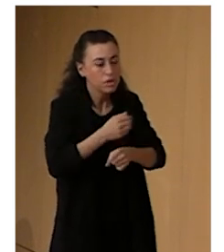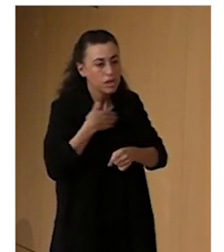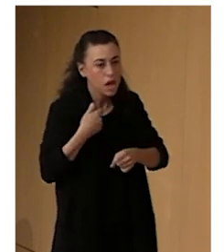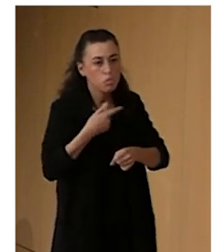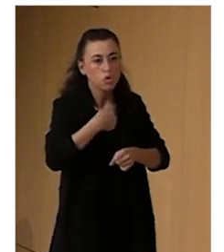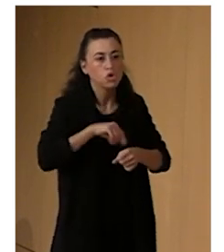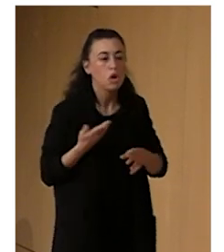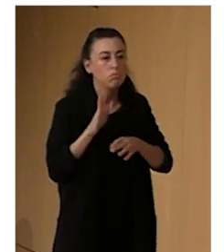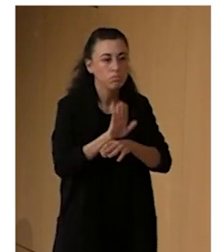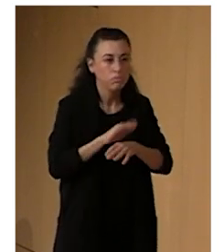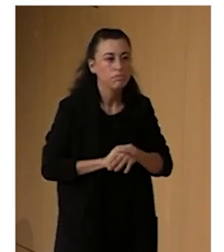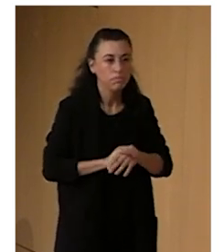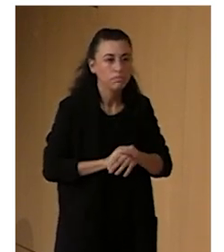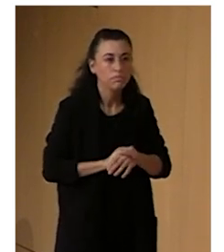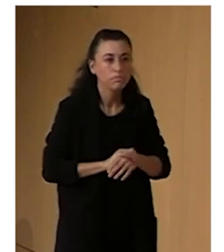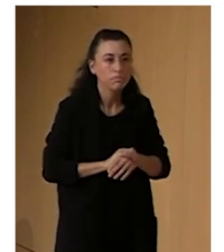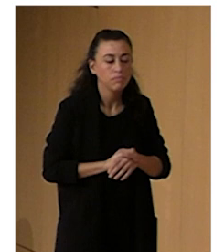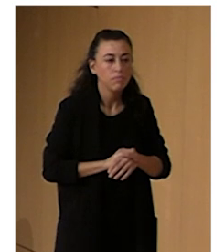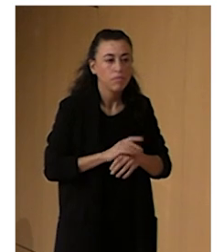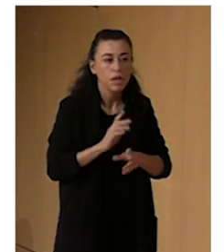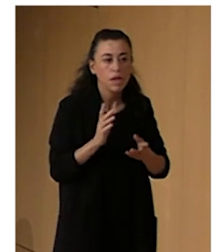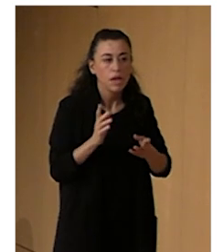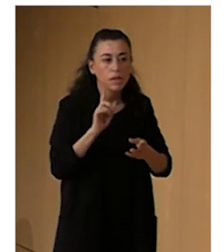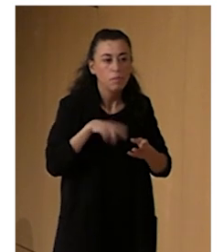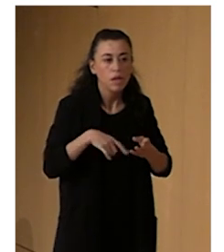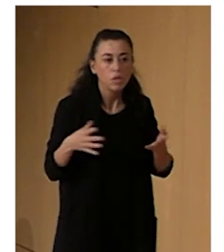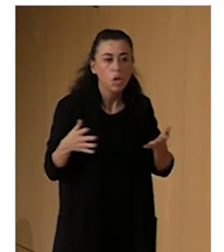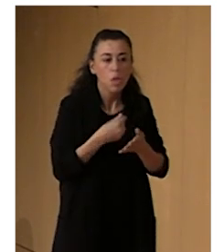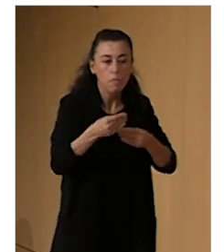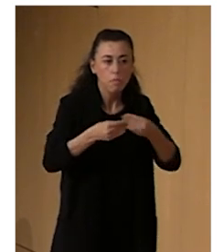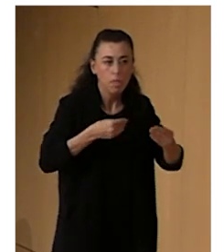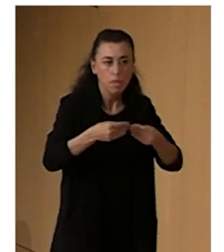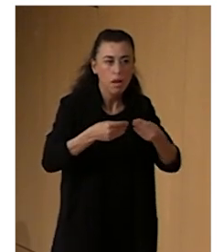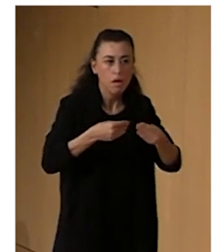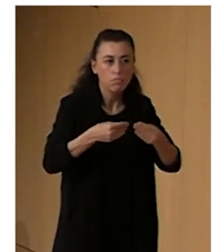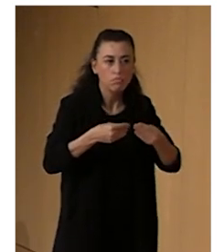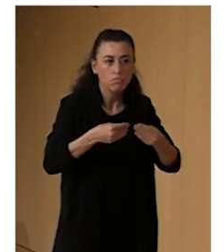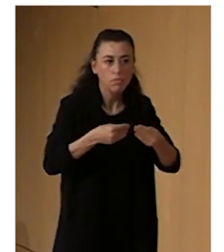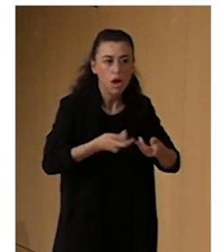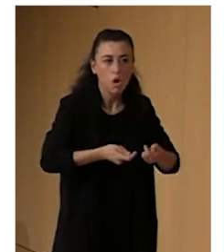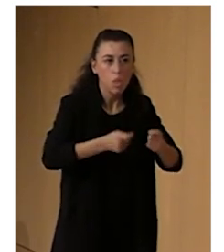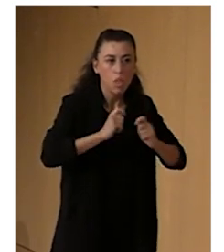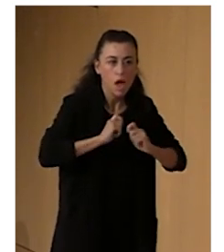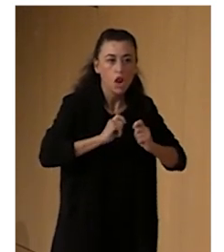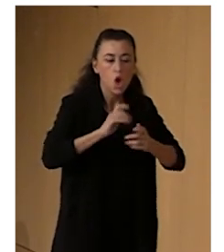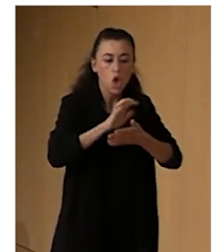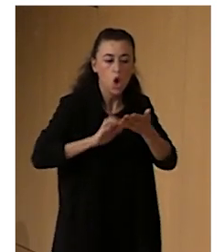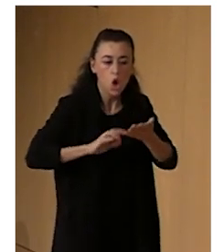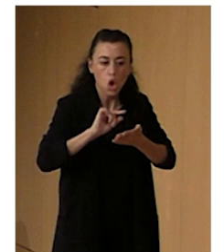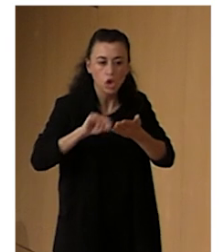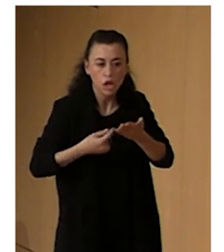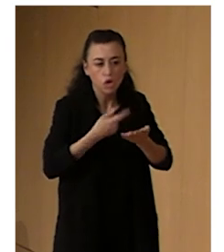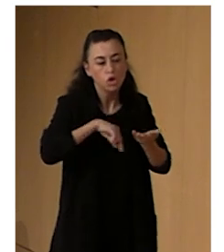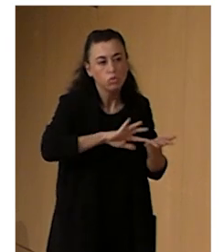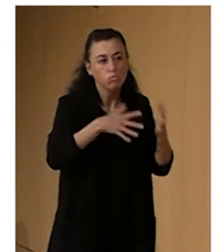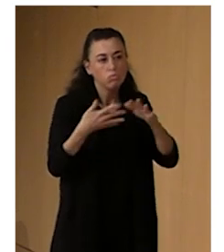de de artistas que trabajan fuera y también todo el material que nos que nos dan los contrados y tal los pasamos a lectura fácil